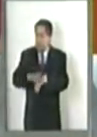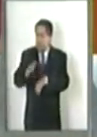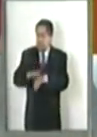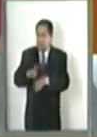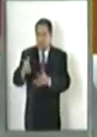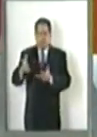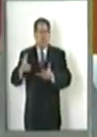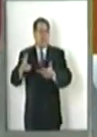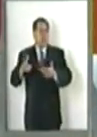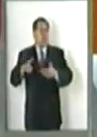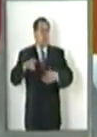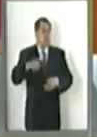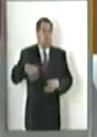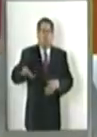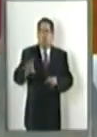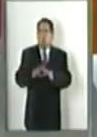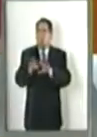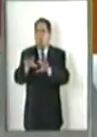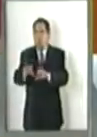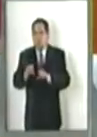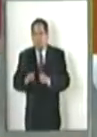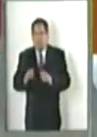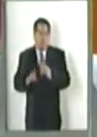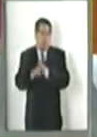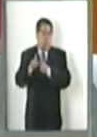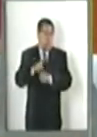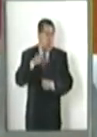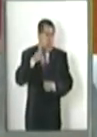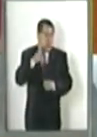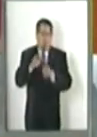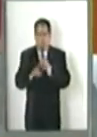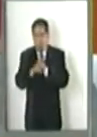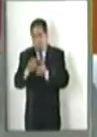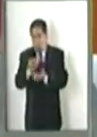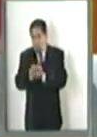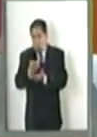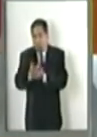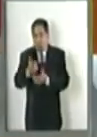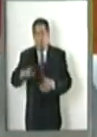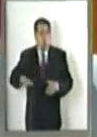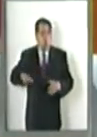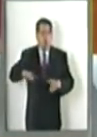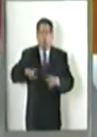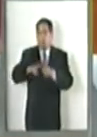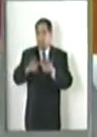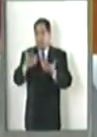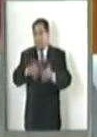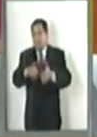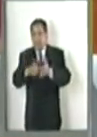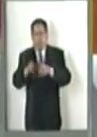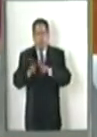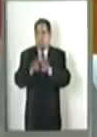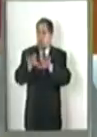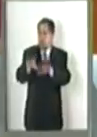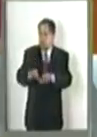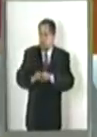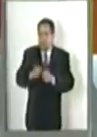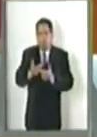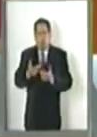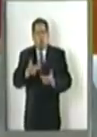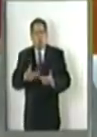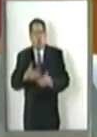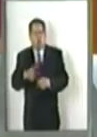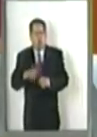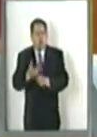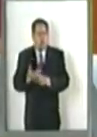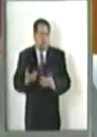de fricción político y económico, tanto en los gobiernos como en las empresas. Por